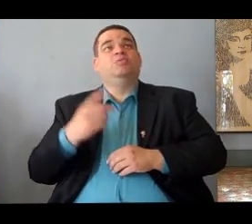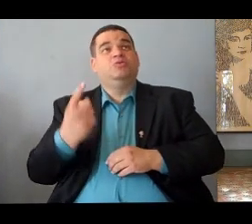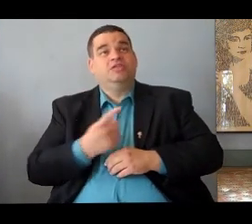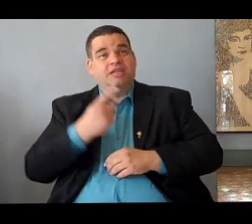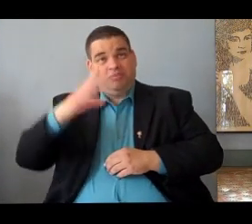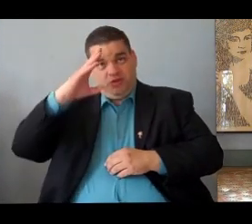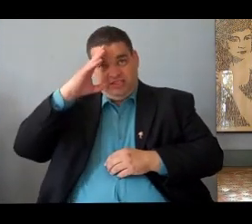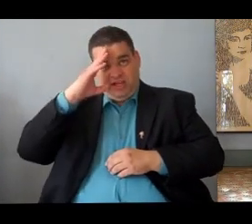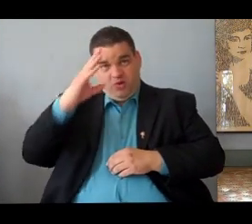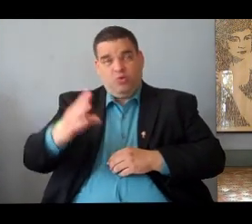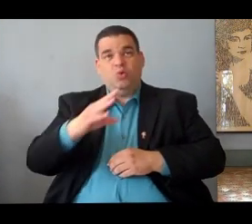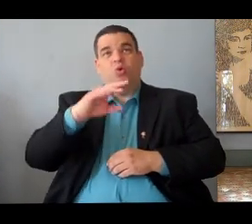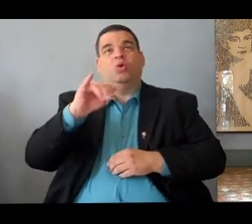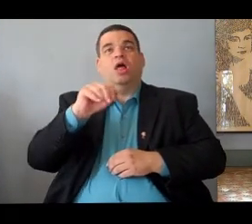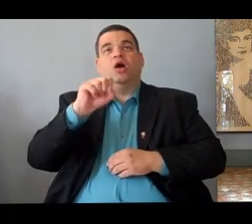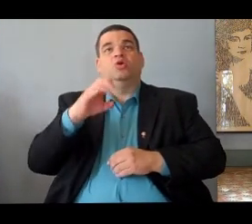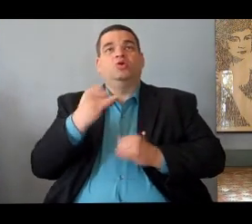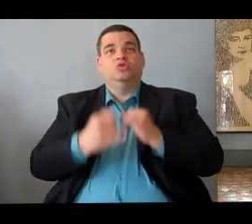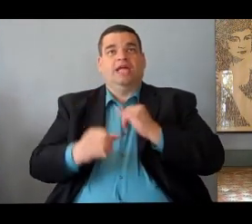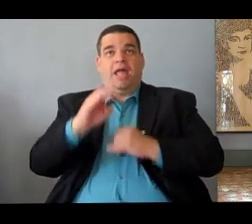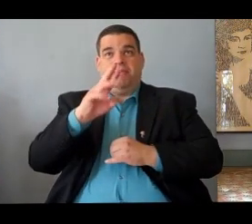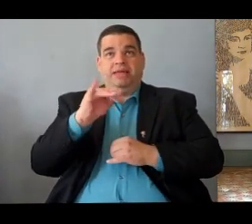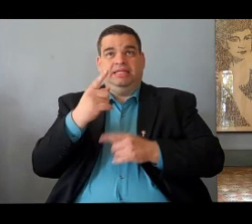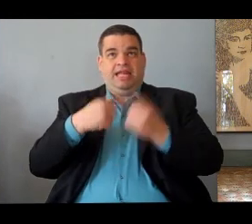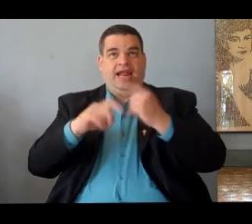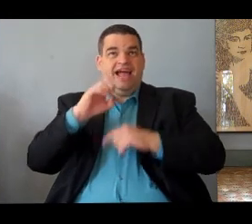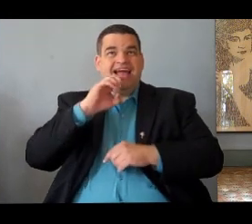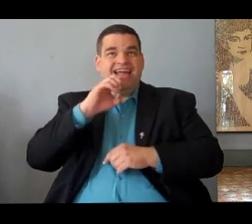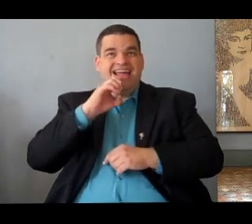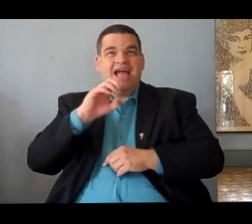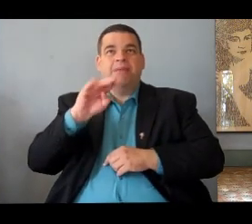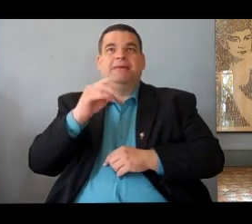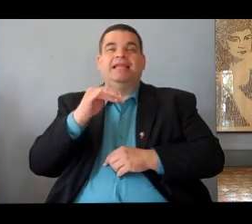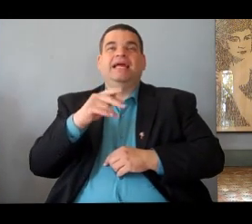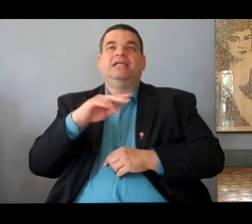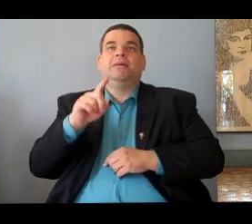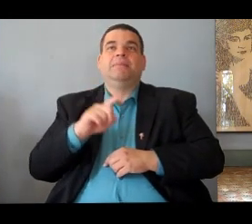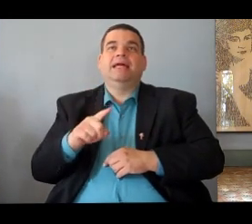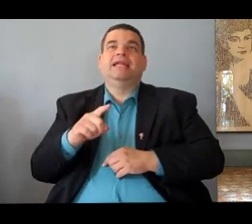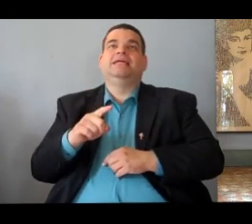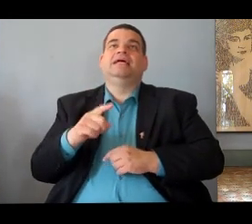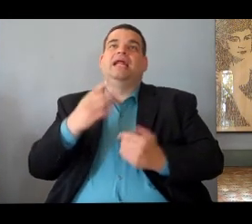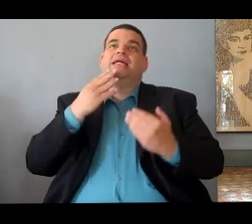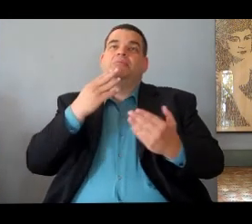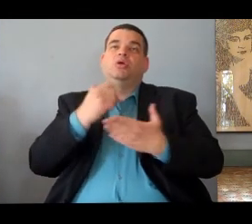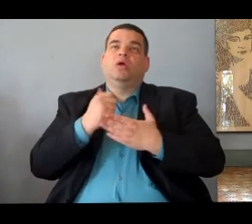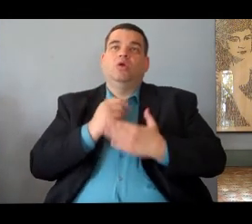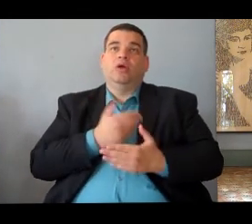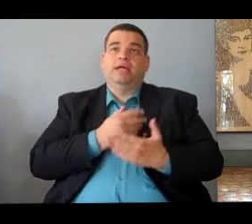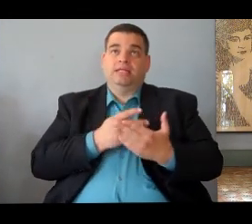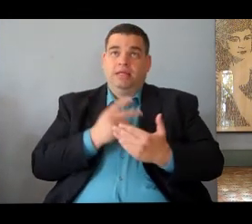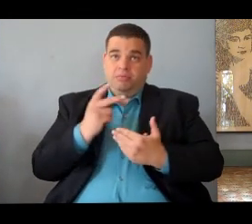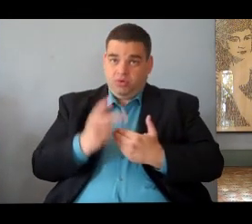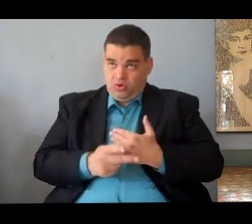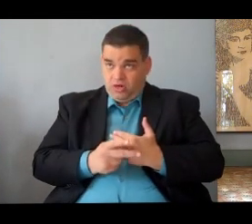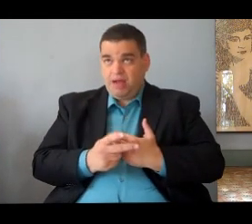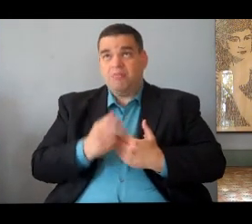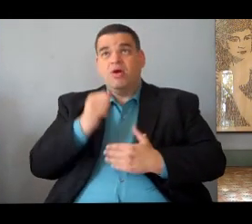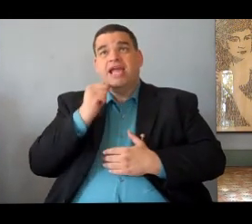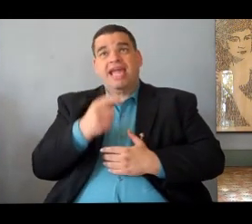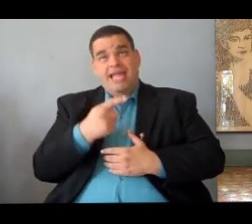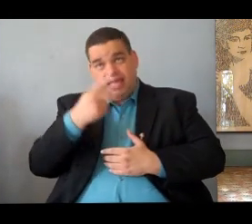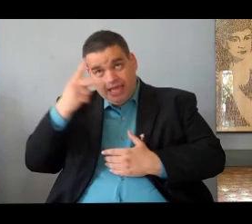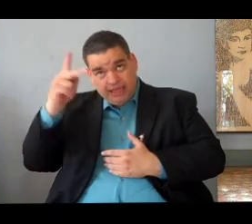saludito a José Bertrán, que es nuestro intérprete en la noche de hoy. Meliangi Pérez, gracias por ayudarnos en este programa. Ella también es de acá, de Ponce.